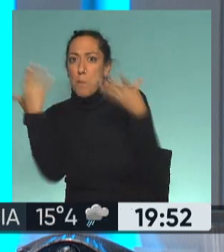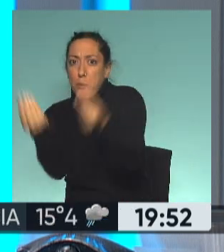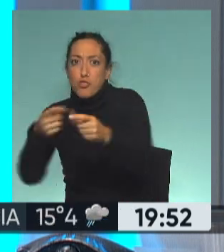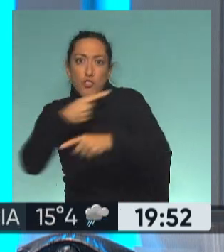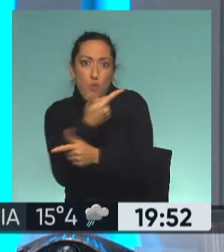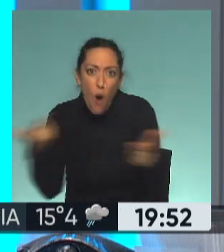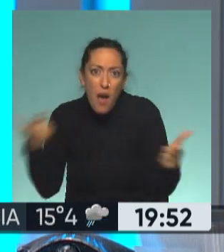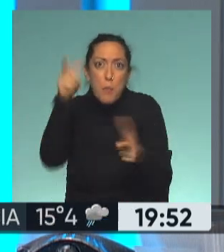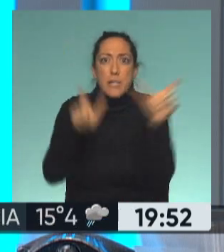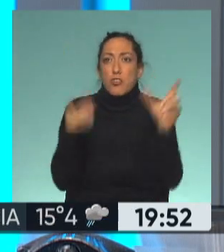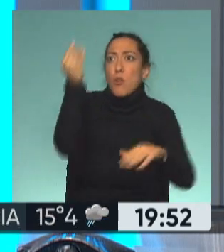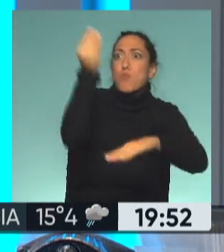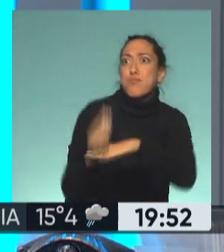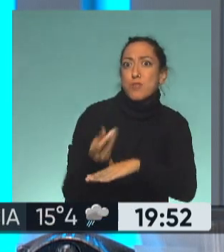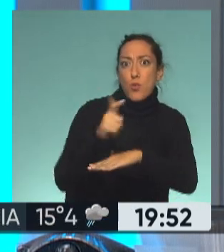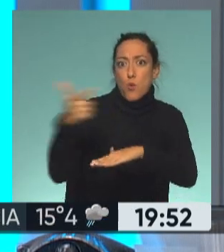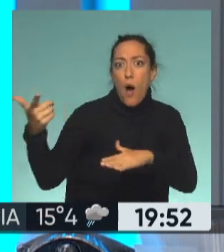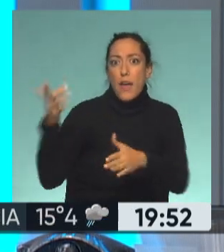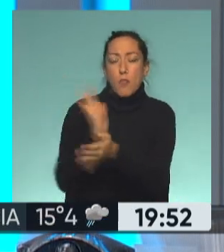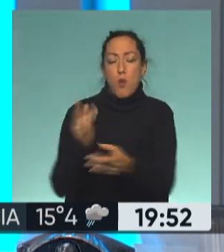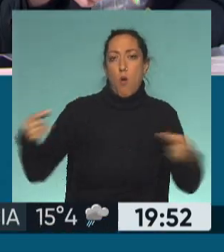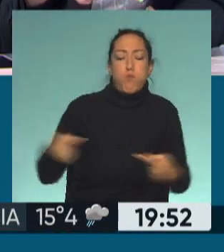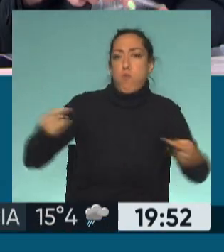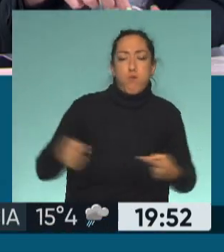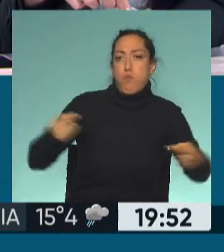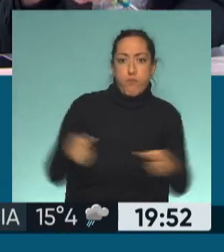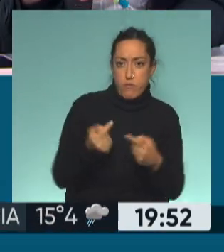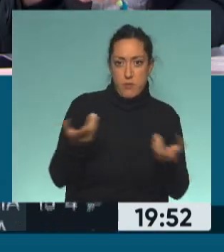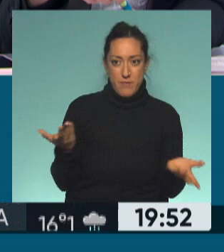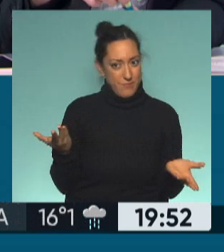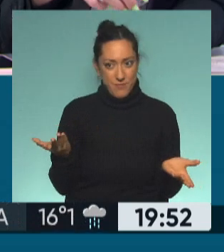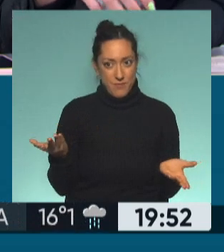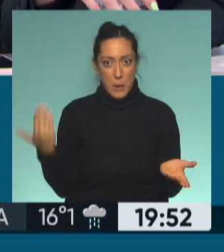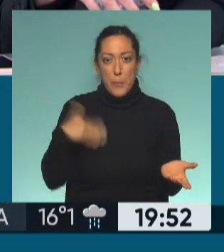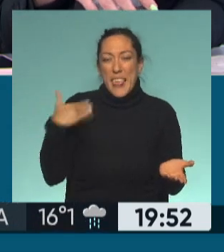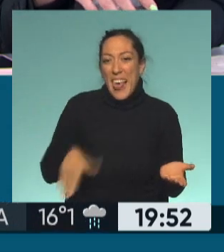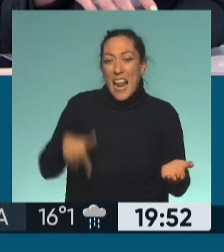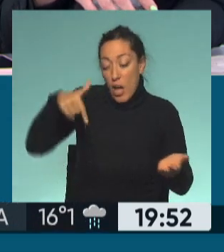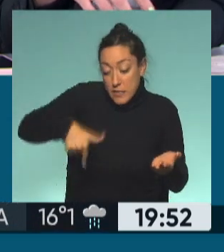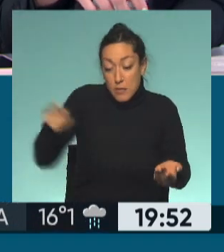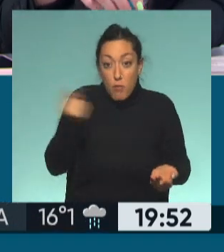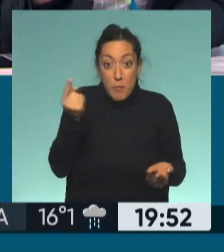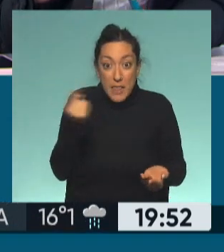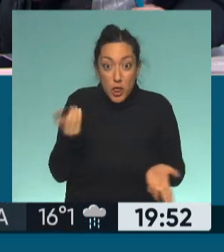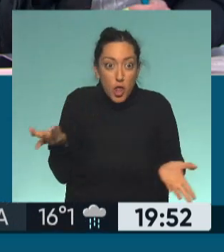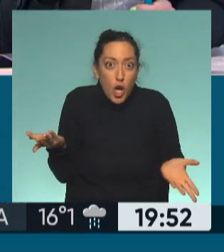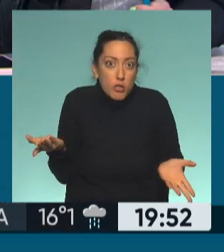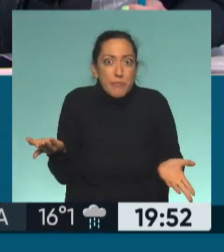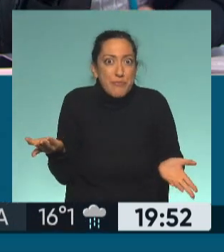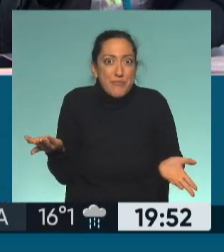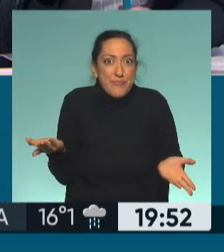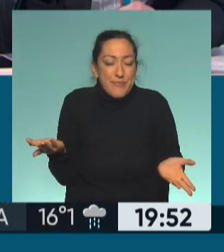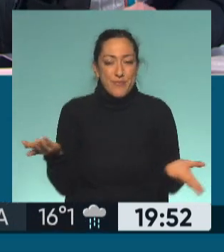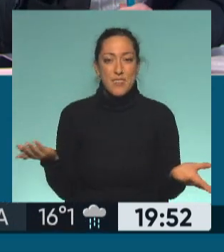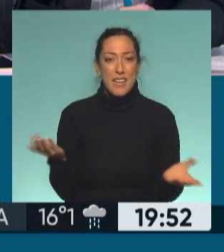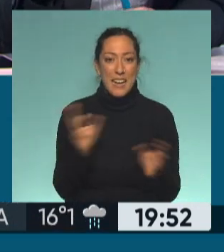estar, porque es una permanente máquina de contradicciones. Ahora, más Vidal. allá del nombre, perdón. ¿Qué lugar tiene Vidal hoy para cualquier estilo?